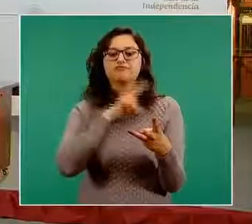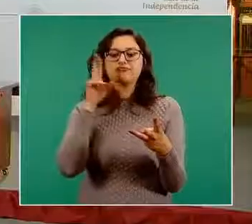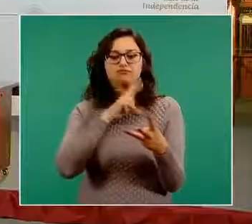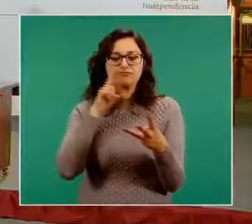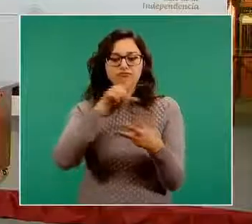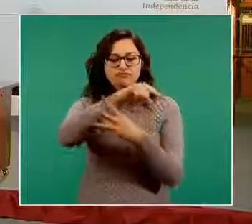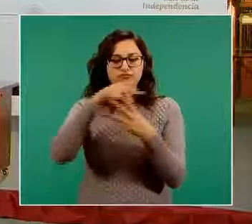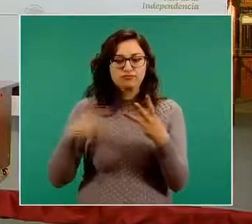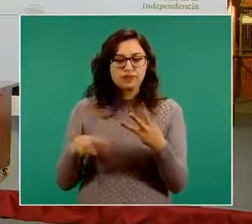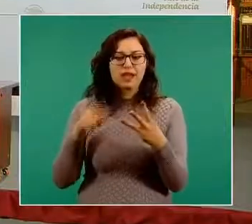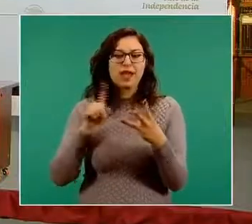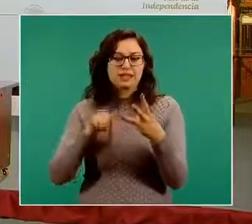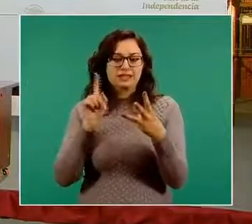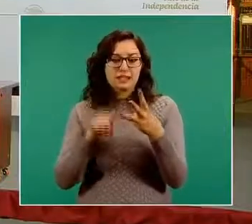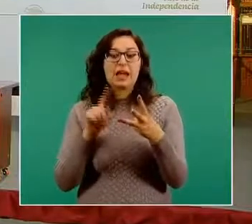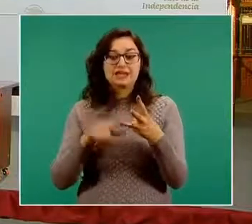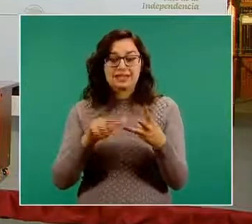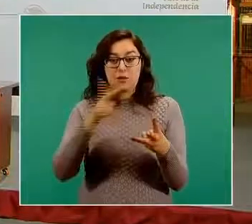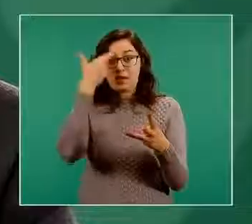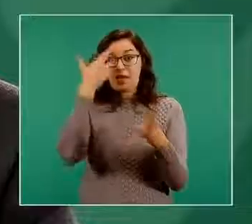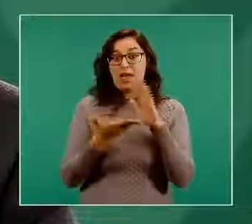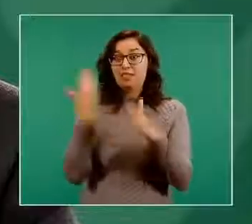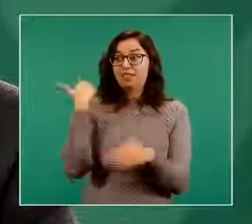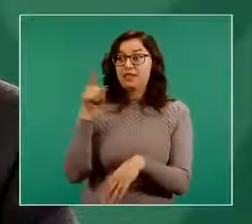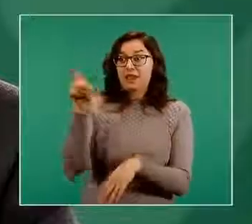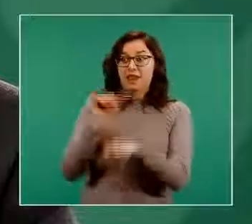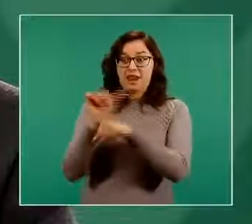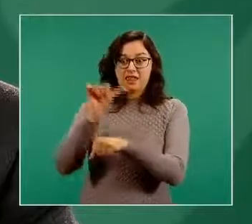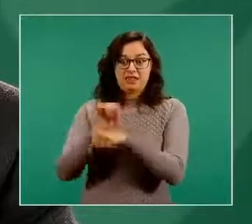lo que motivó la misión argentina para